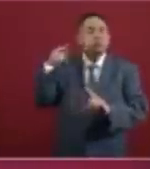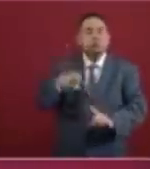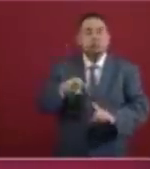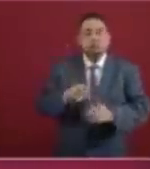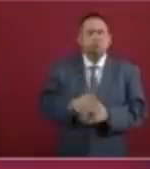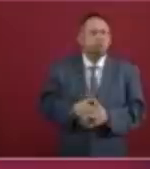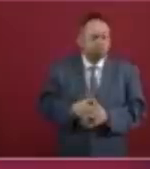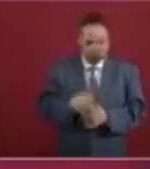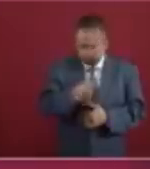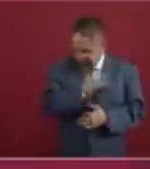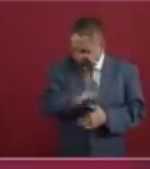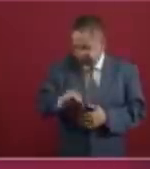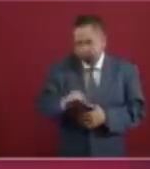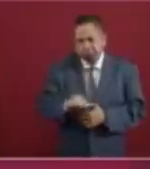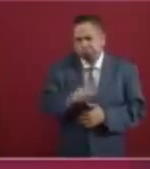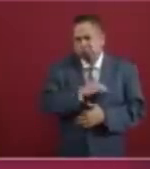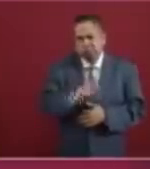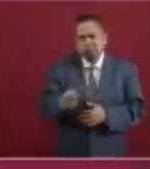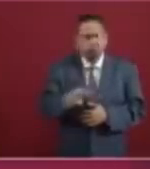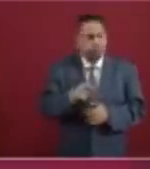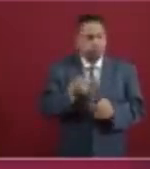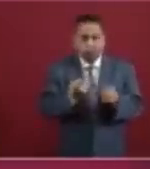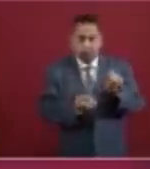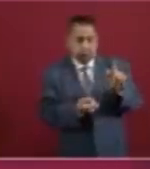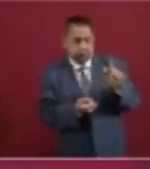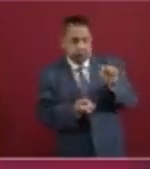es posible que el dinero